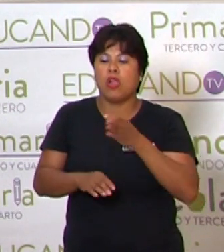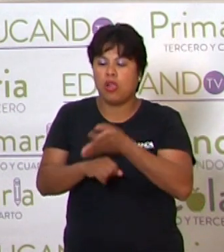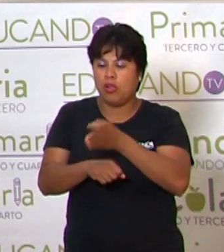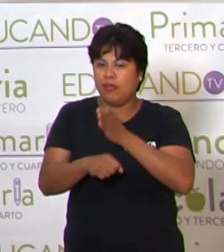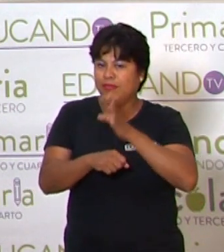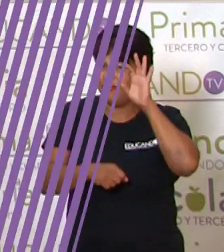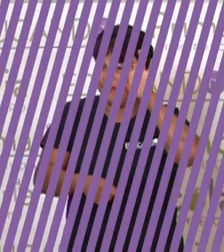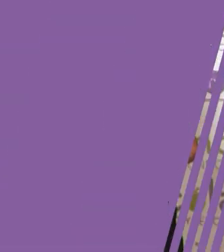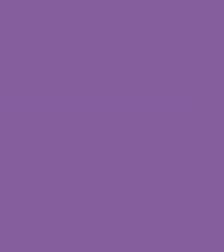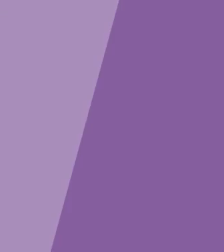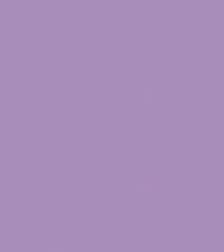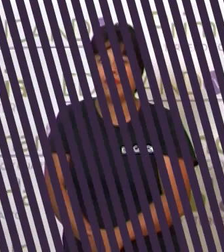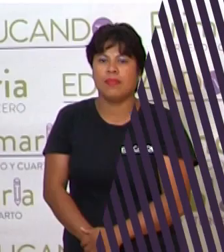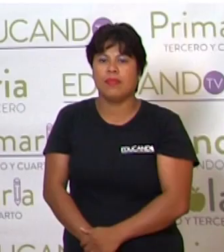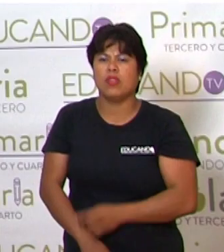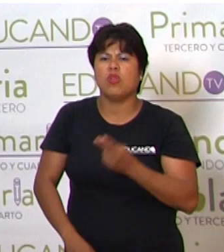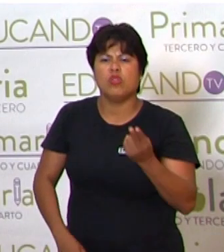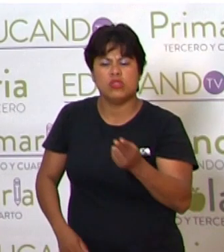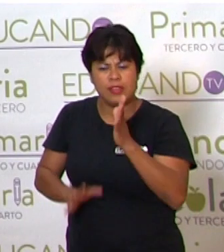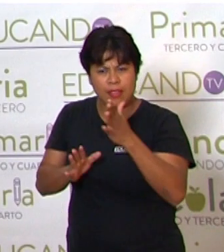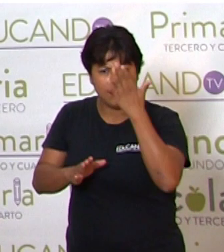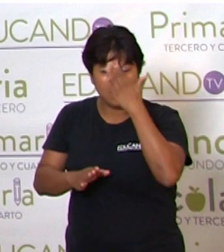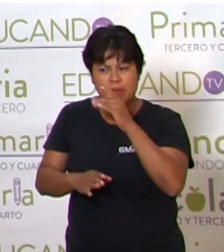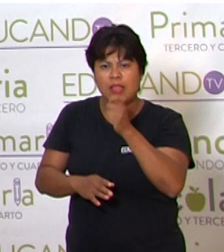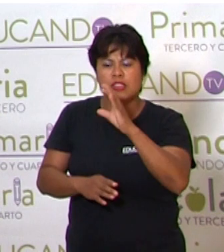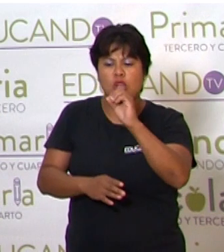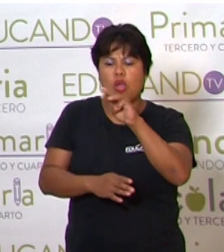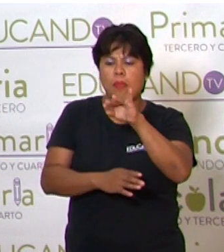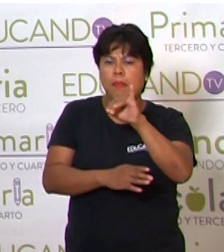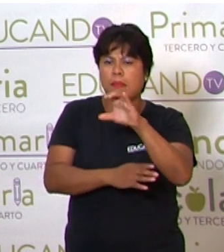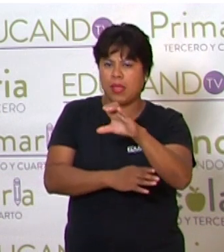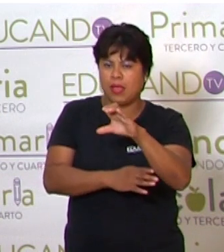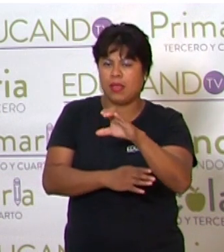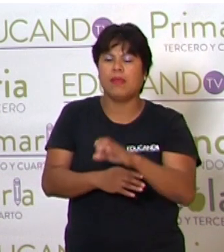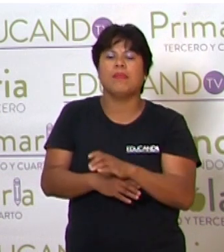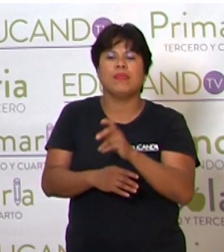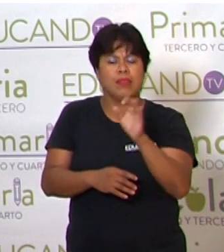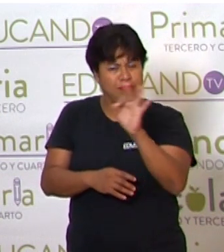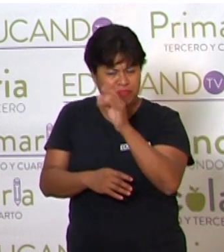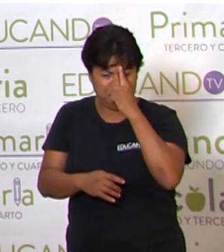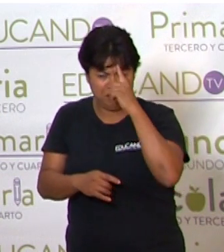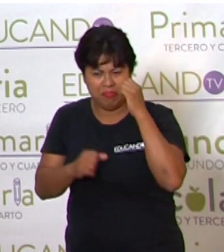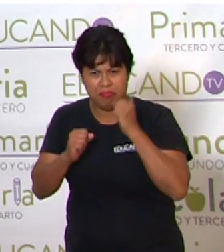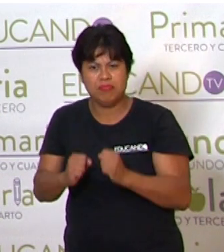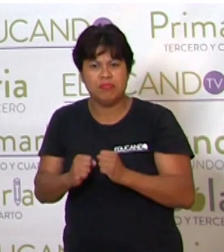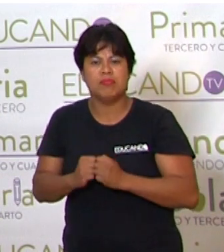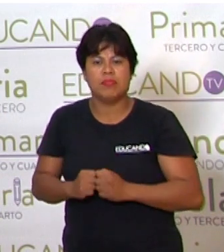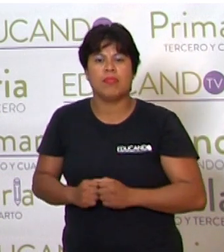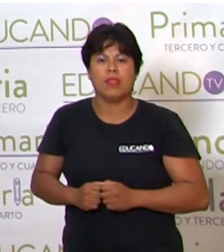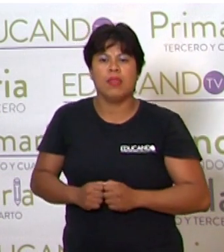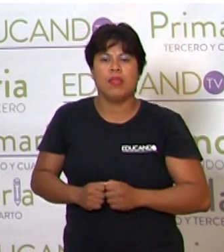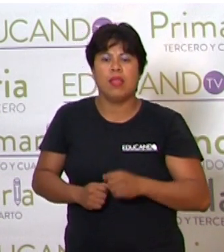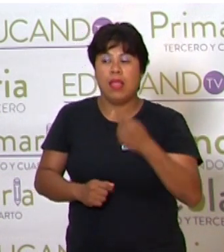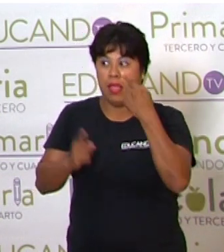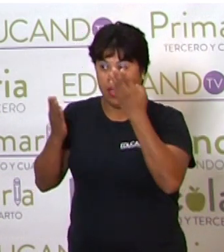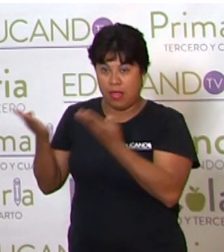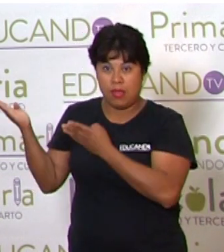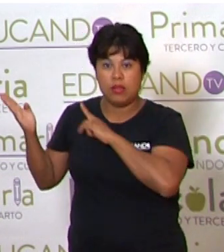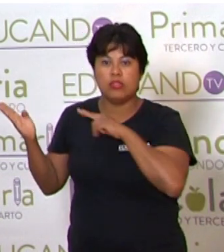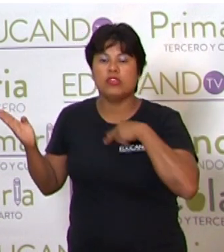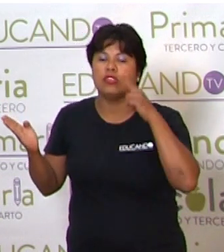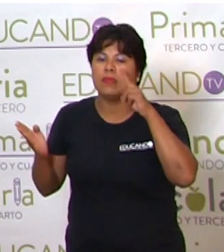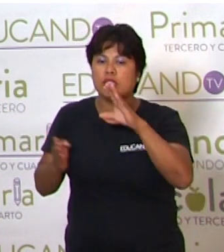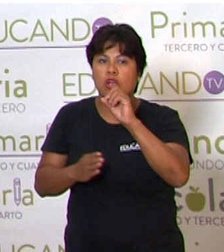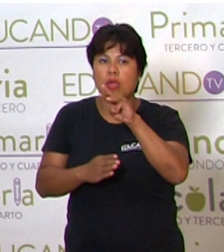cómic. Adelante, por favor. Ustedes ya han de saber qué es el cómic, estoy seguro. Aquí